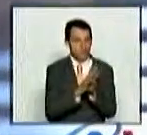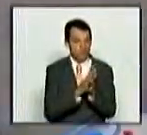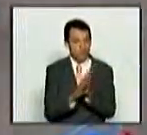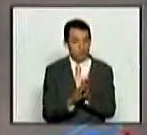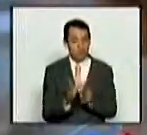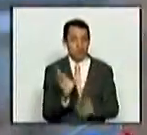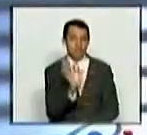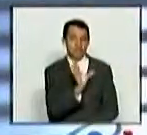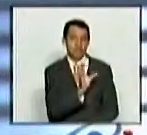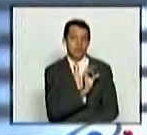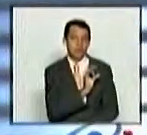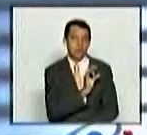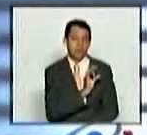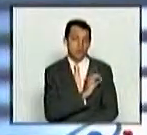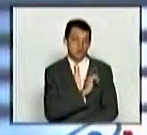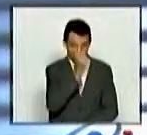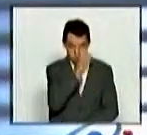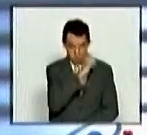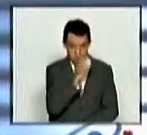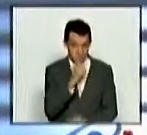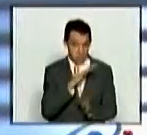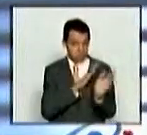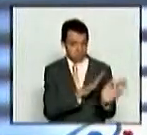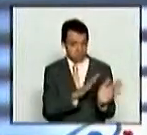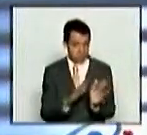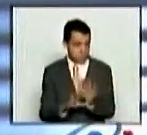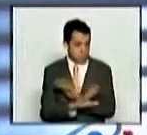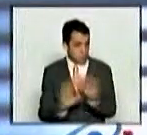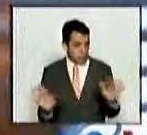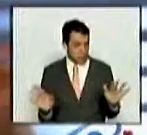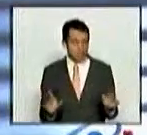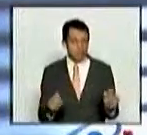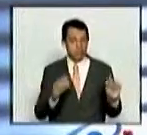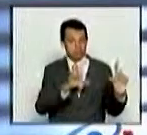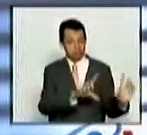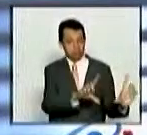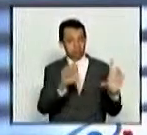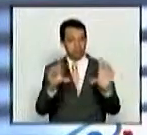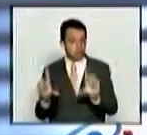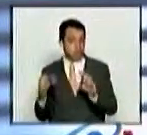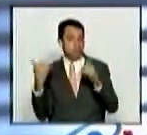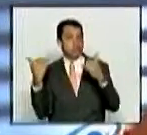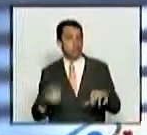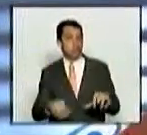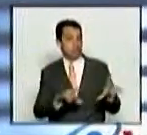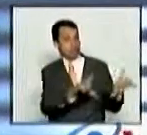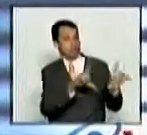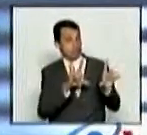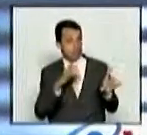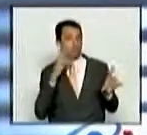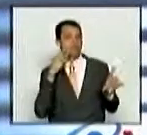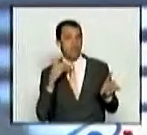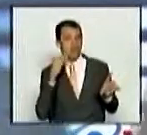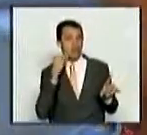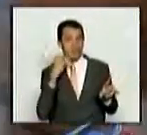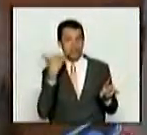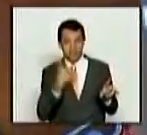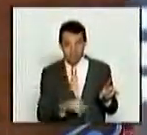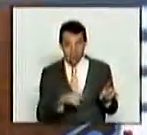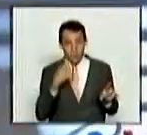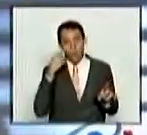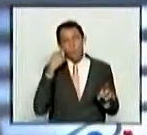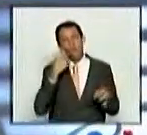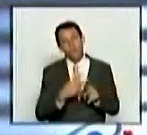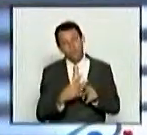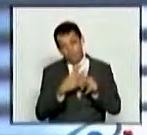una compañía mexicana que se encarga de hacer unos talleres un fin de semana y se vienen y dicen que son auriculoterapistas. Esto hay que hacer un